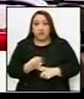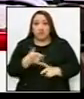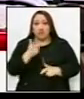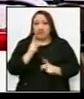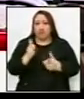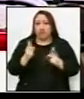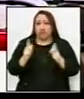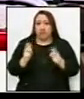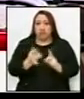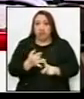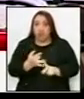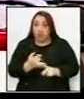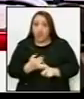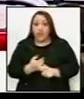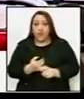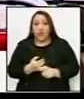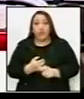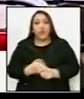licores,